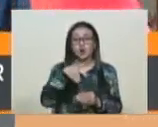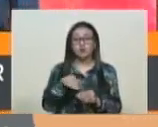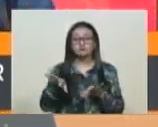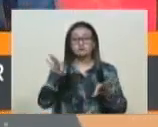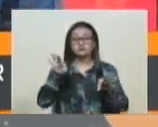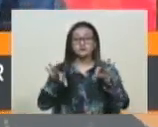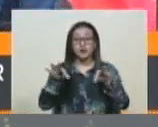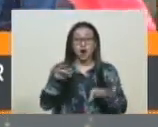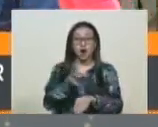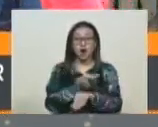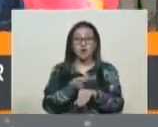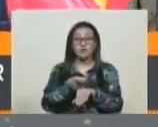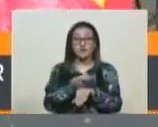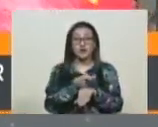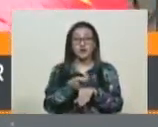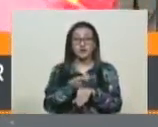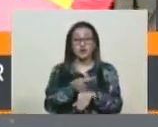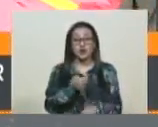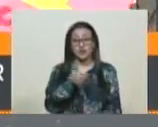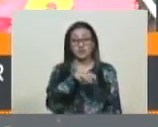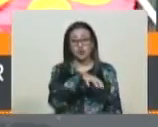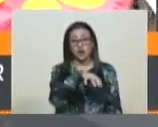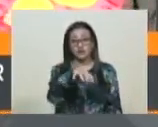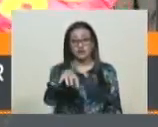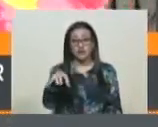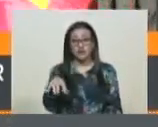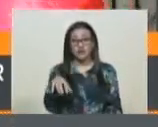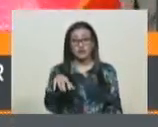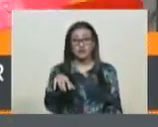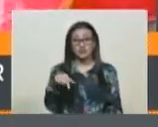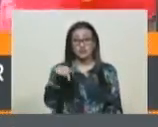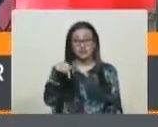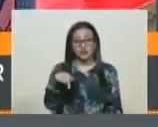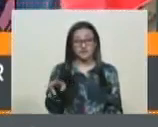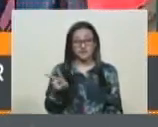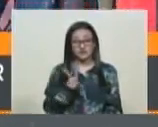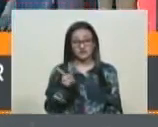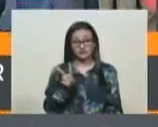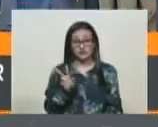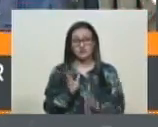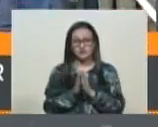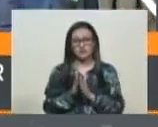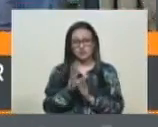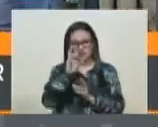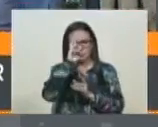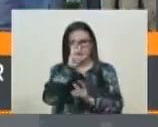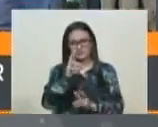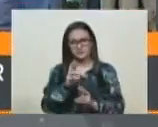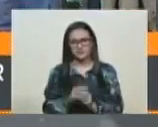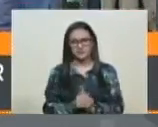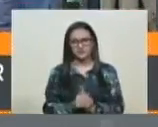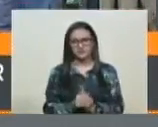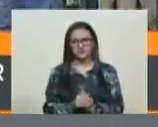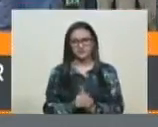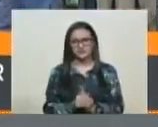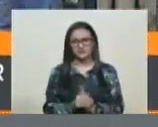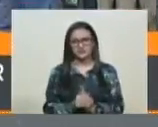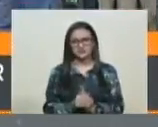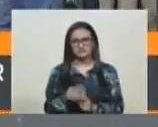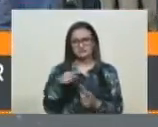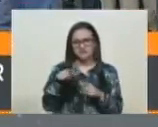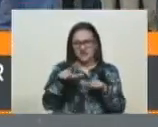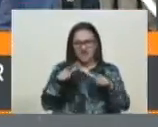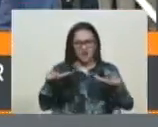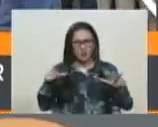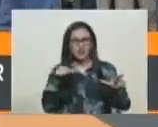gobernadores y a las gobernadoras de los estados en Venezuela. Vamos a empezar a respetarnos, porque el lenguaje está hecho justamente